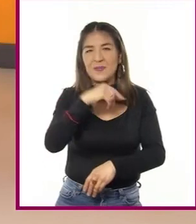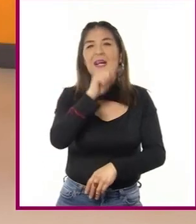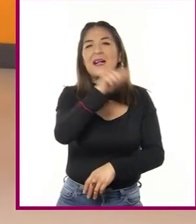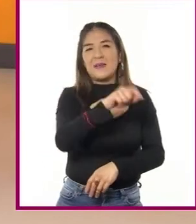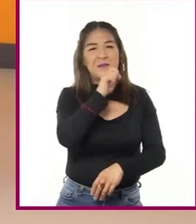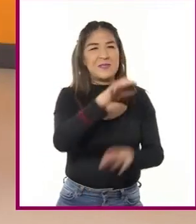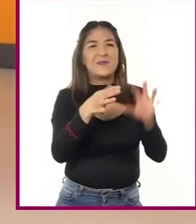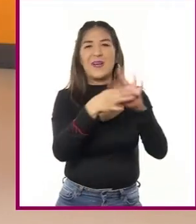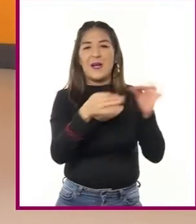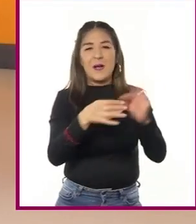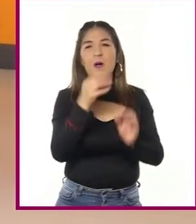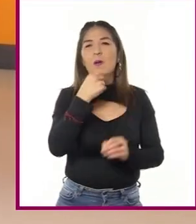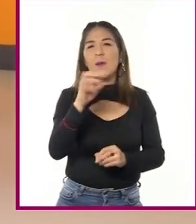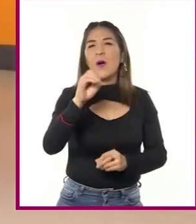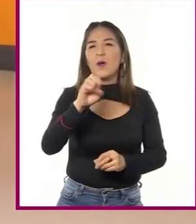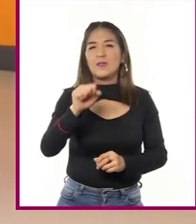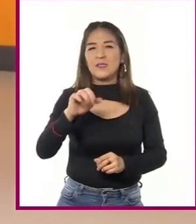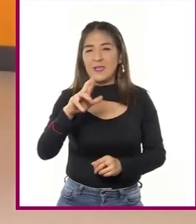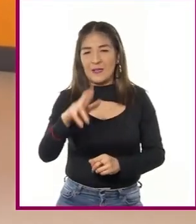Omar.